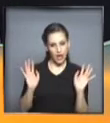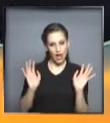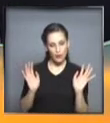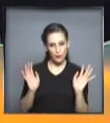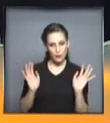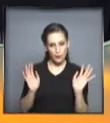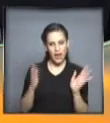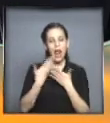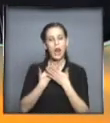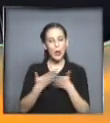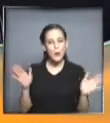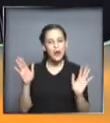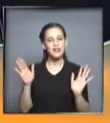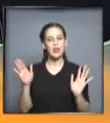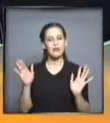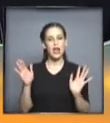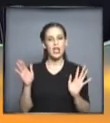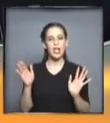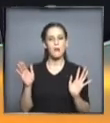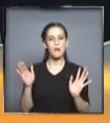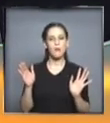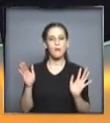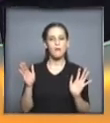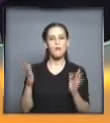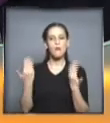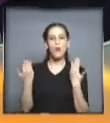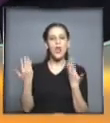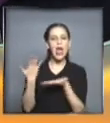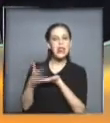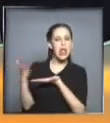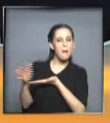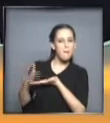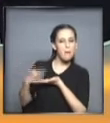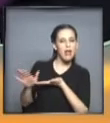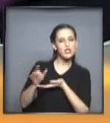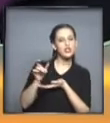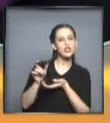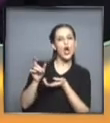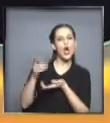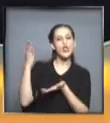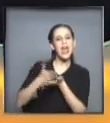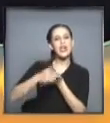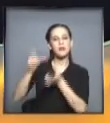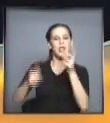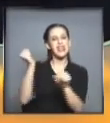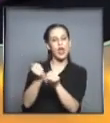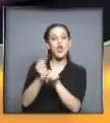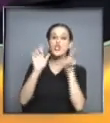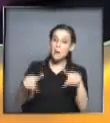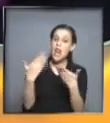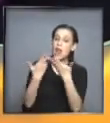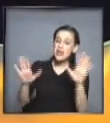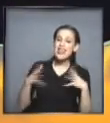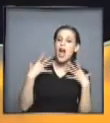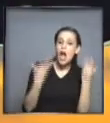hambre, libertad inclusive para que el patrón pueda despreciar los derechos de los trabajadores. Libertad para ayudar a los demás. También. Libertad para ayudar a